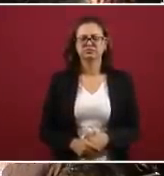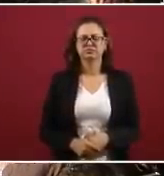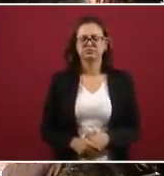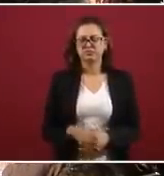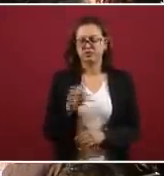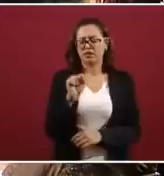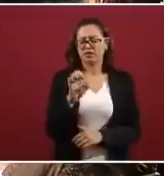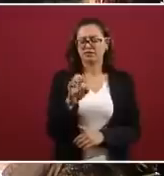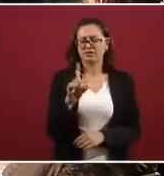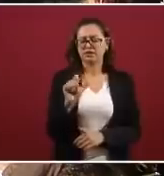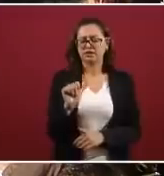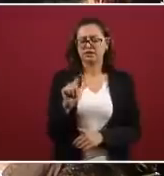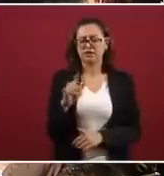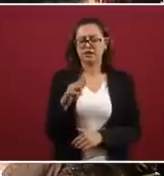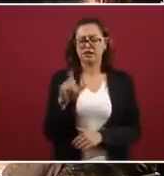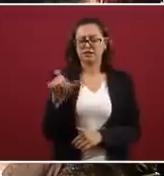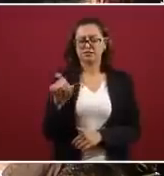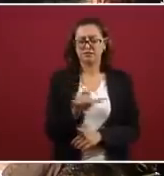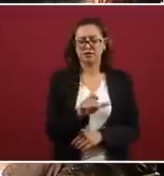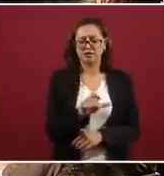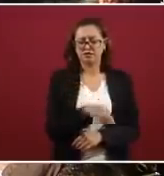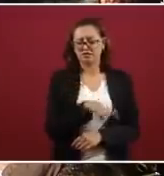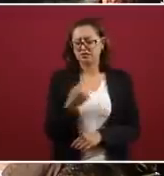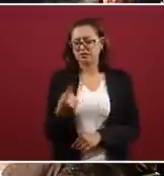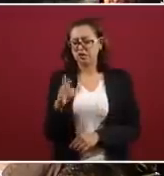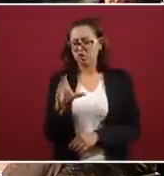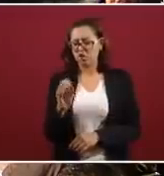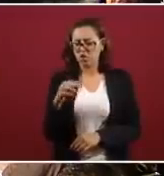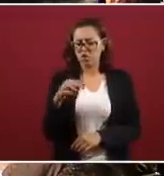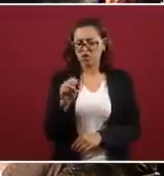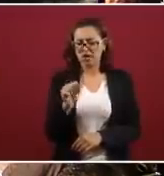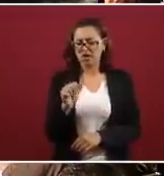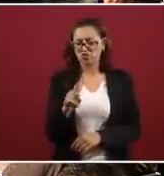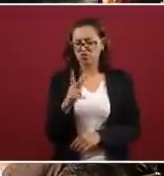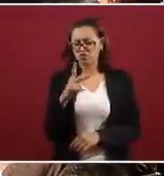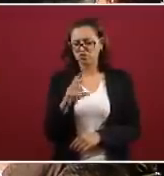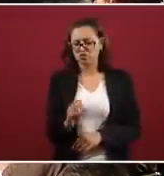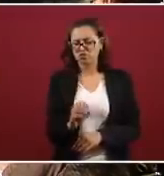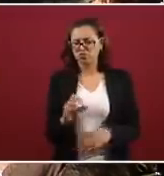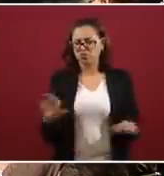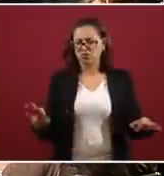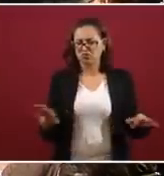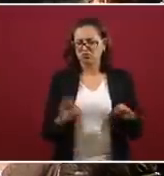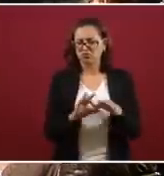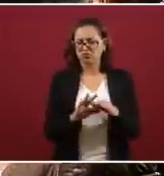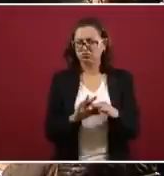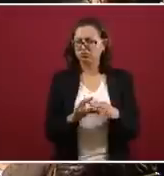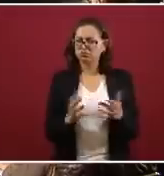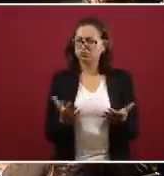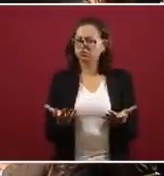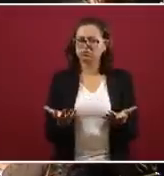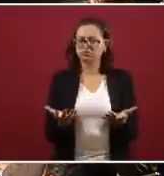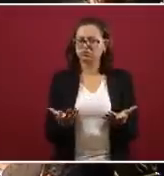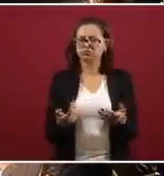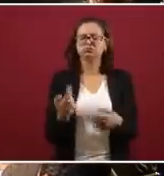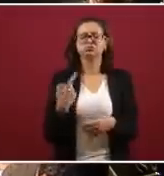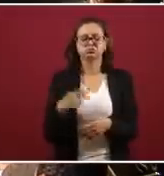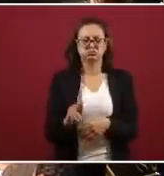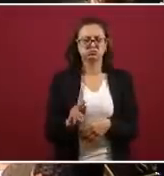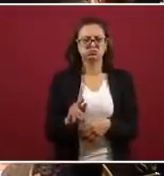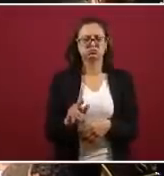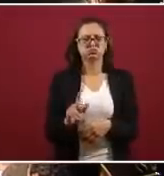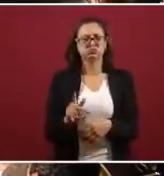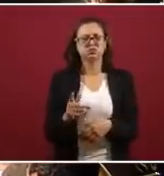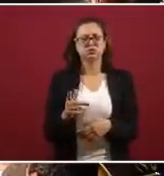Segalmex, no CONASUPO, pero recuerdo por lo que menciona cuando dijo que había sido director